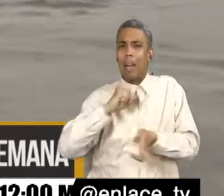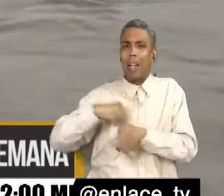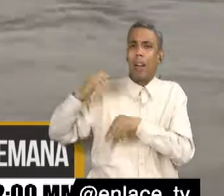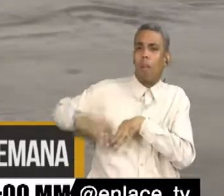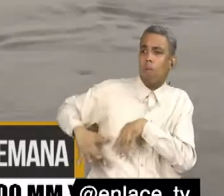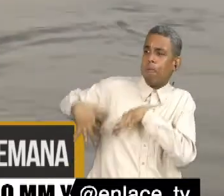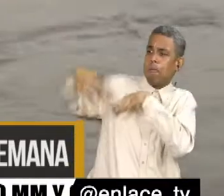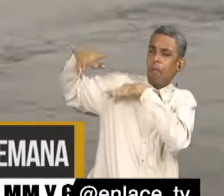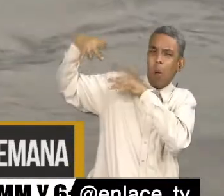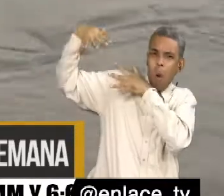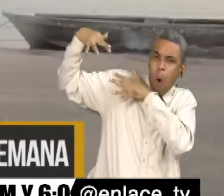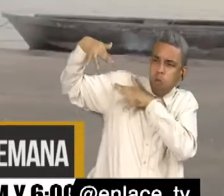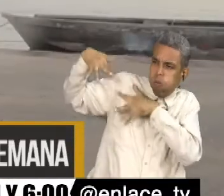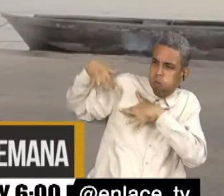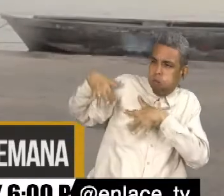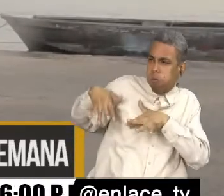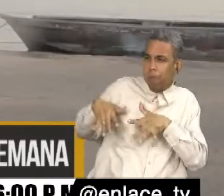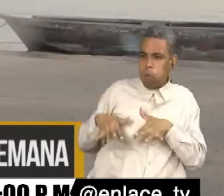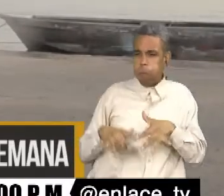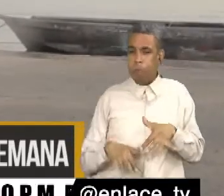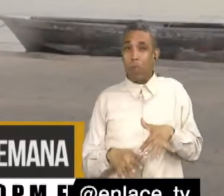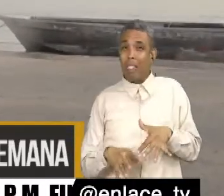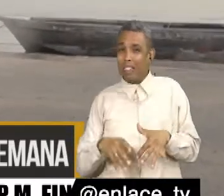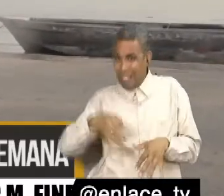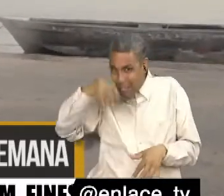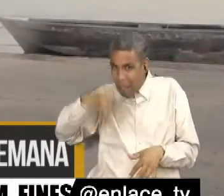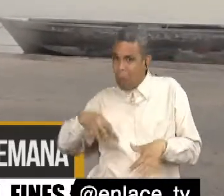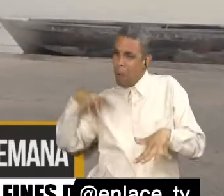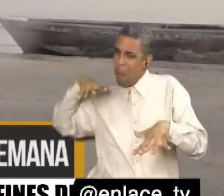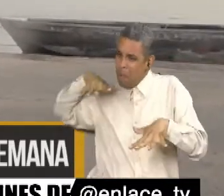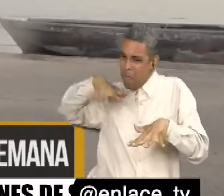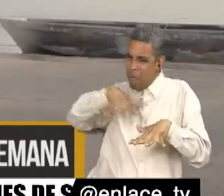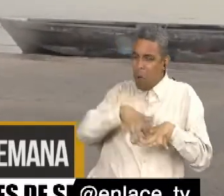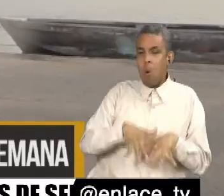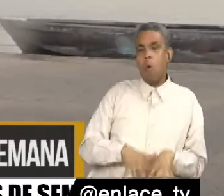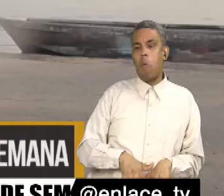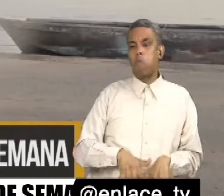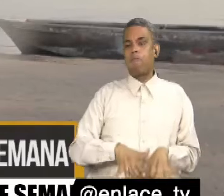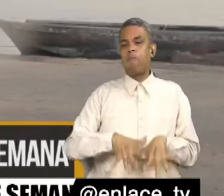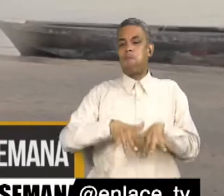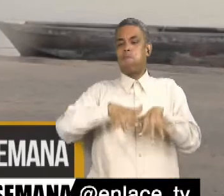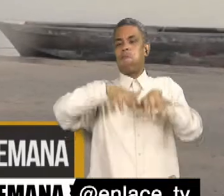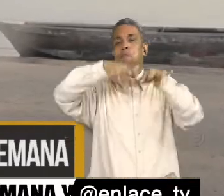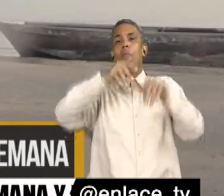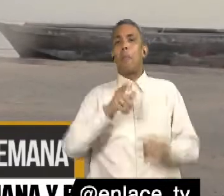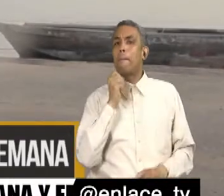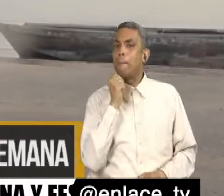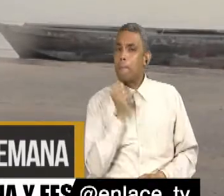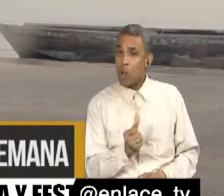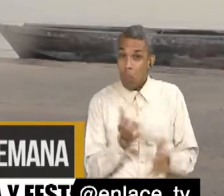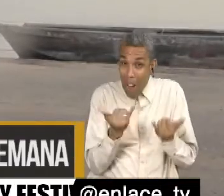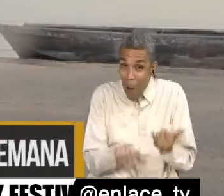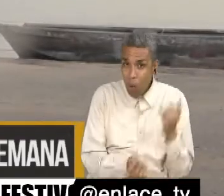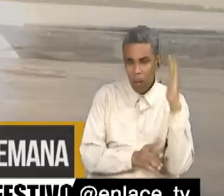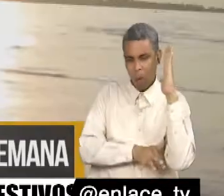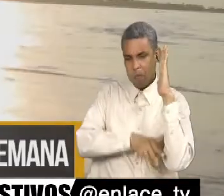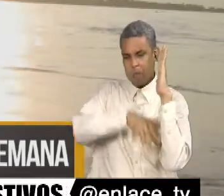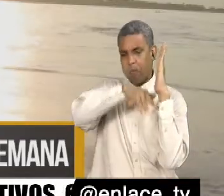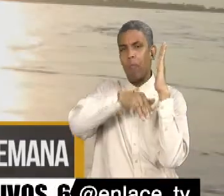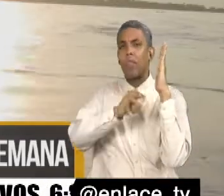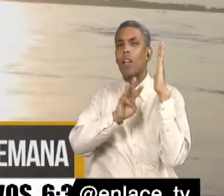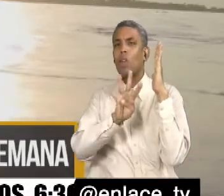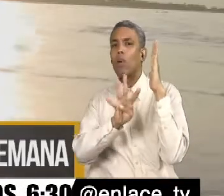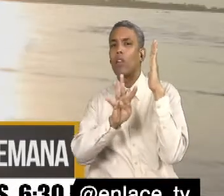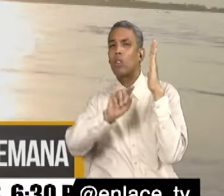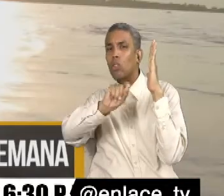Bermeja. Recordemos que el nivel del río en estos momentos está en 4.68. Para nuestro alcalde, el doctor Darío Echeverry, y para el Consejo Municipal de